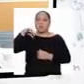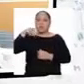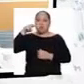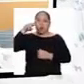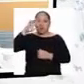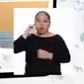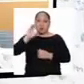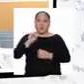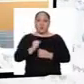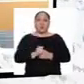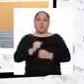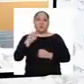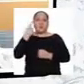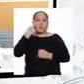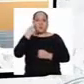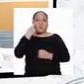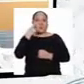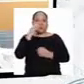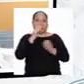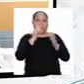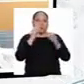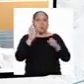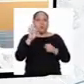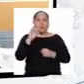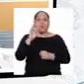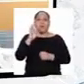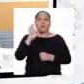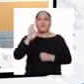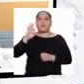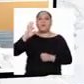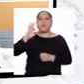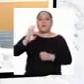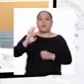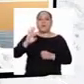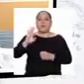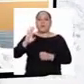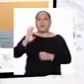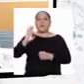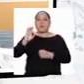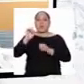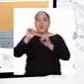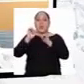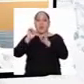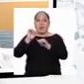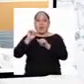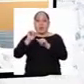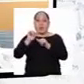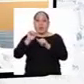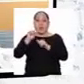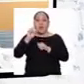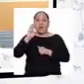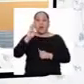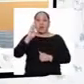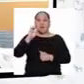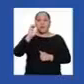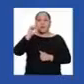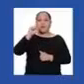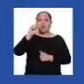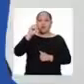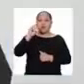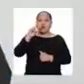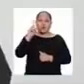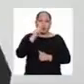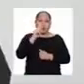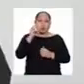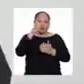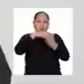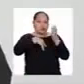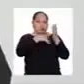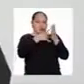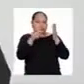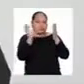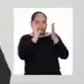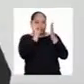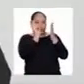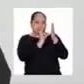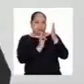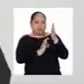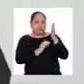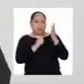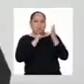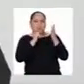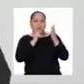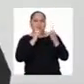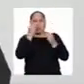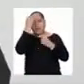absoluta, pero ¿qué pasaría si tengo solo una parte de la información y ninguna columna está completa? Veamos,